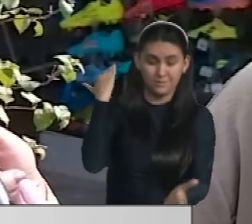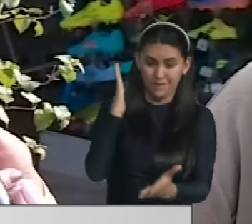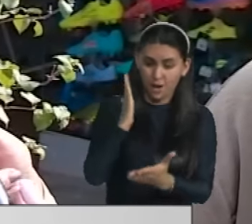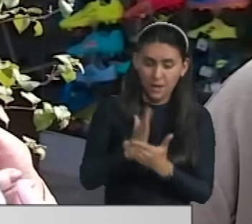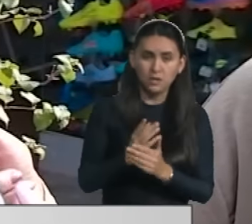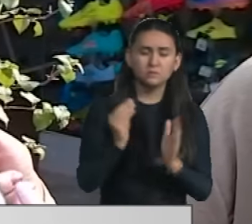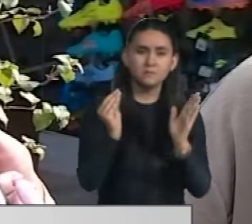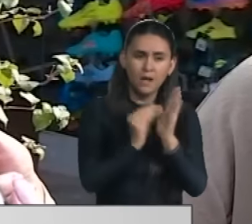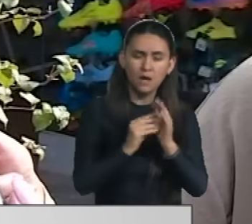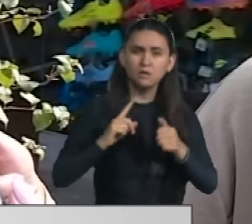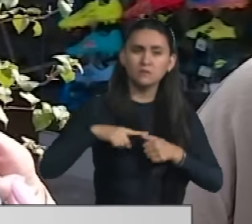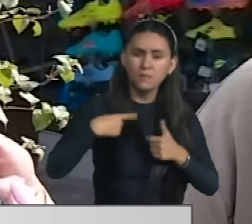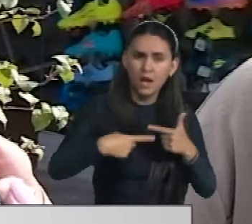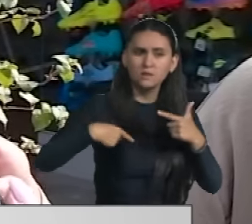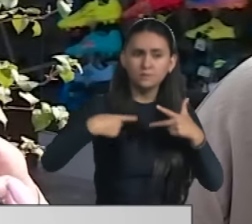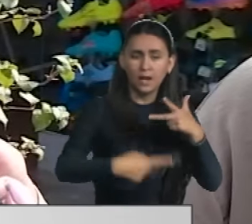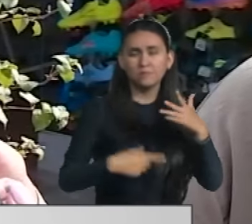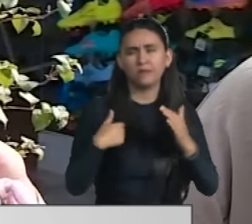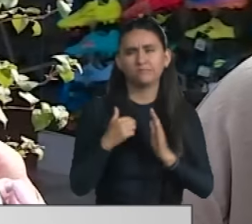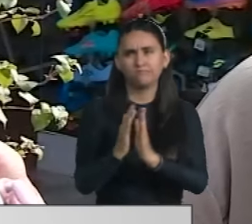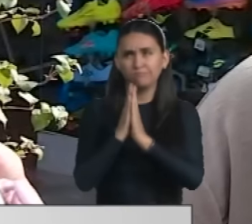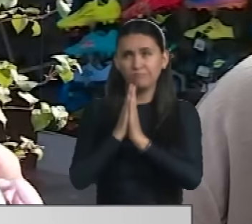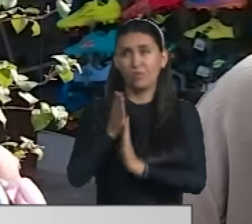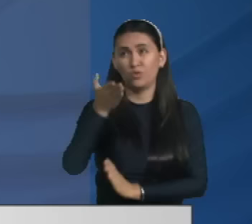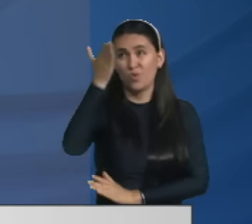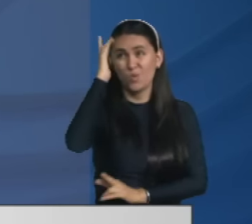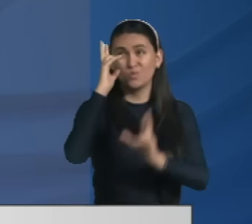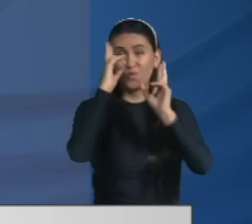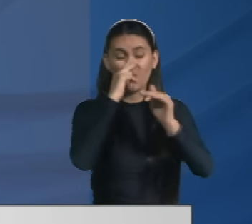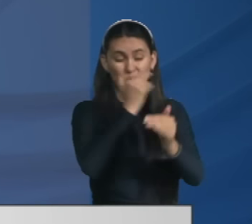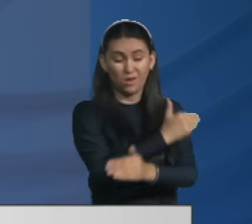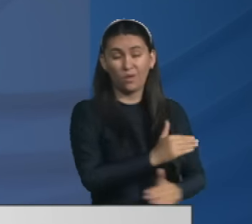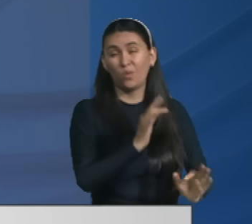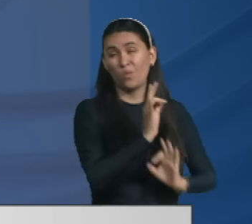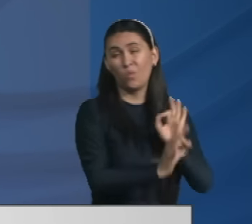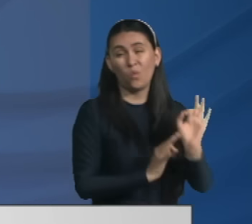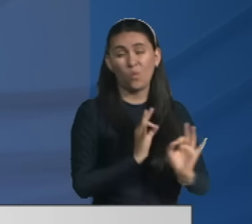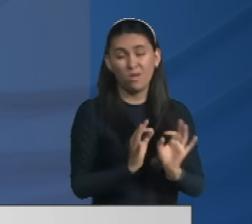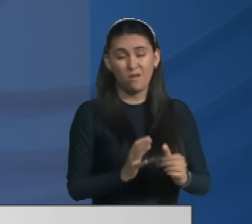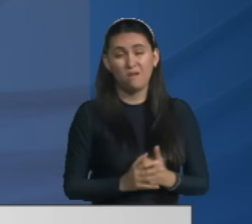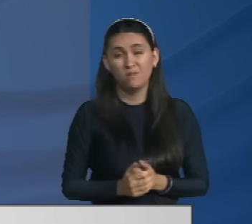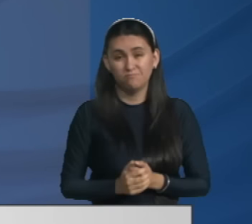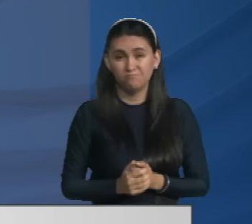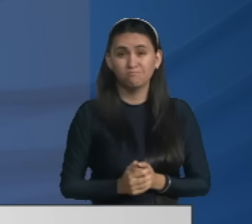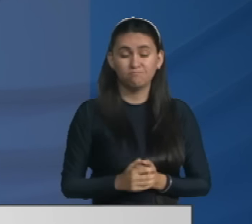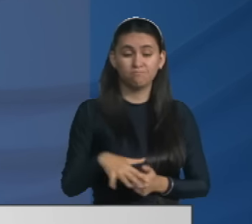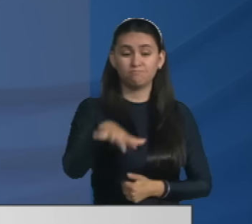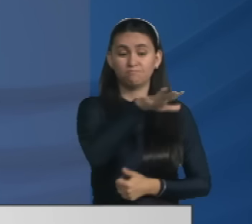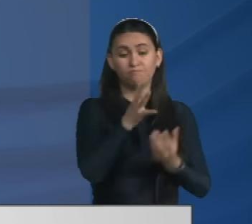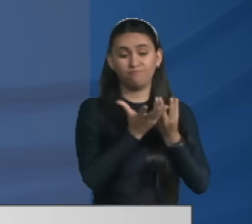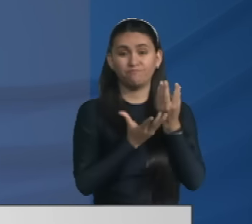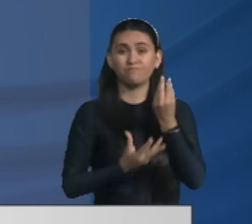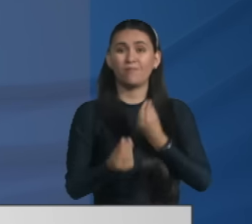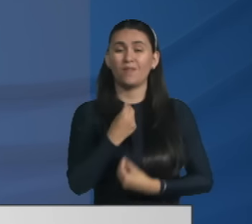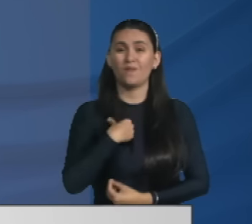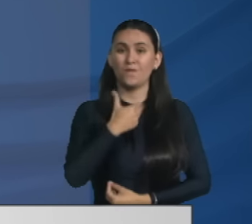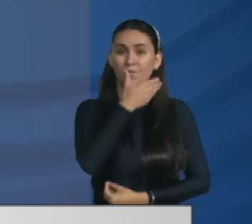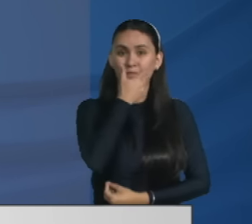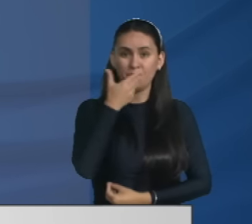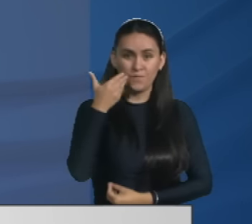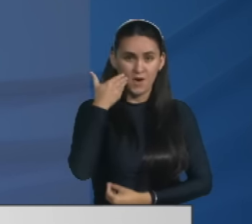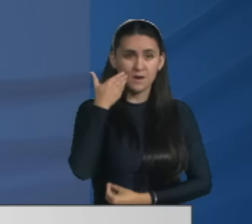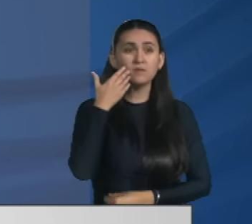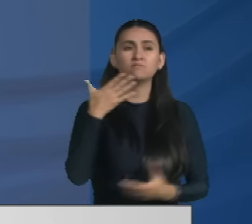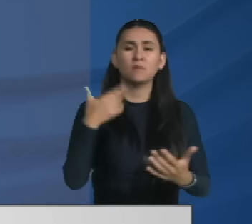momento. Solamente le pido a Dios por todos los niños y toda la gente. Hacia las 6 de la mañana, el Frente Jaime Martínez de las disidencias de las FARC